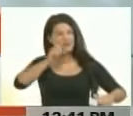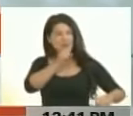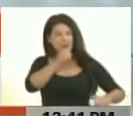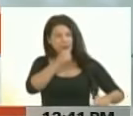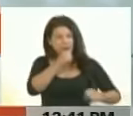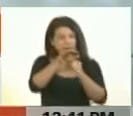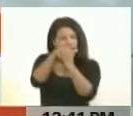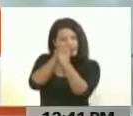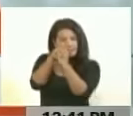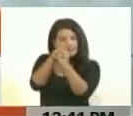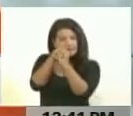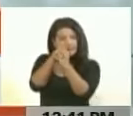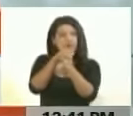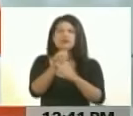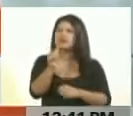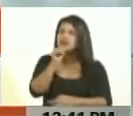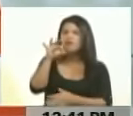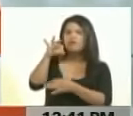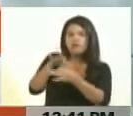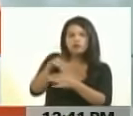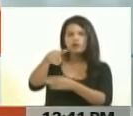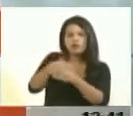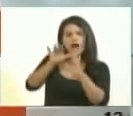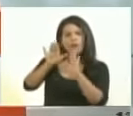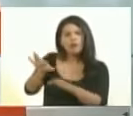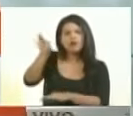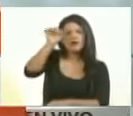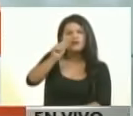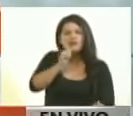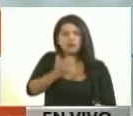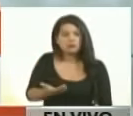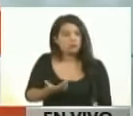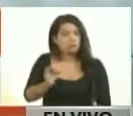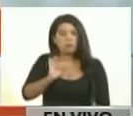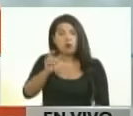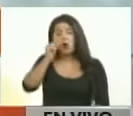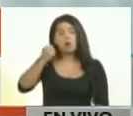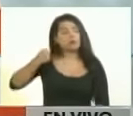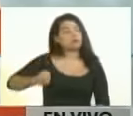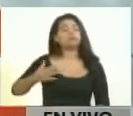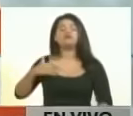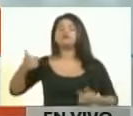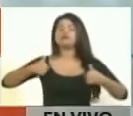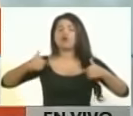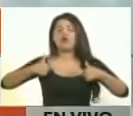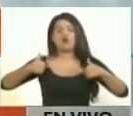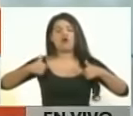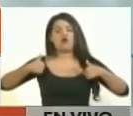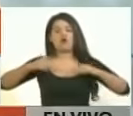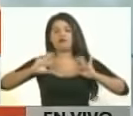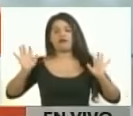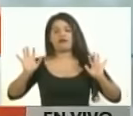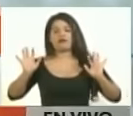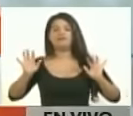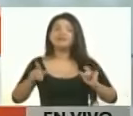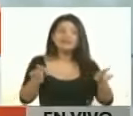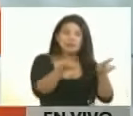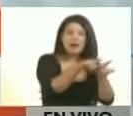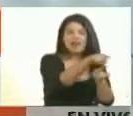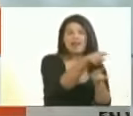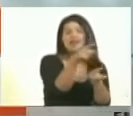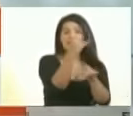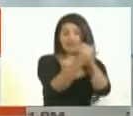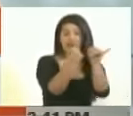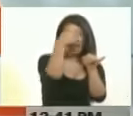Cuando nadie lo eligió. Igualito. Llegaron unos cancilleres confabulados, se reunieron y dijeron, suspendemos a Venezuela.